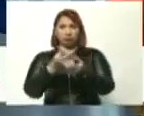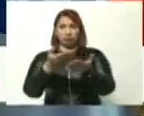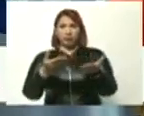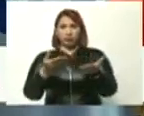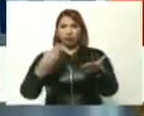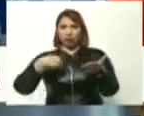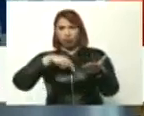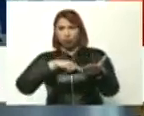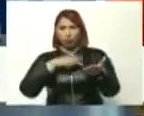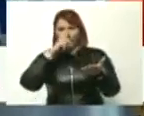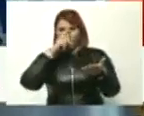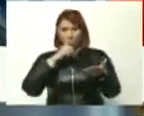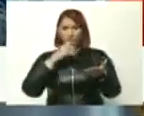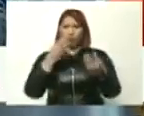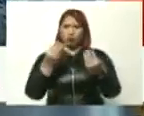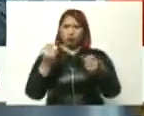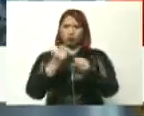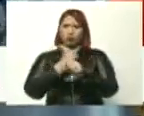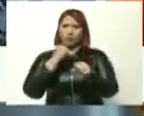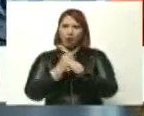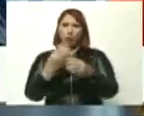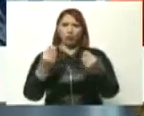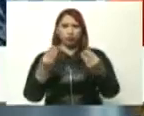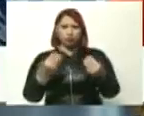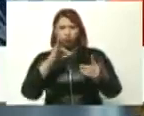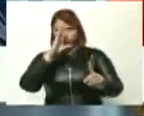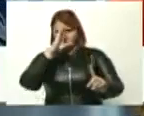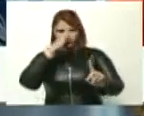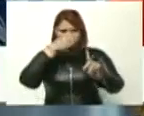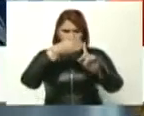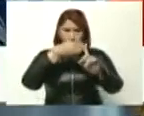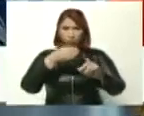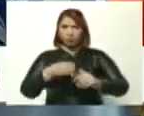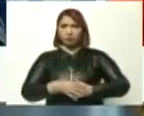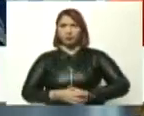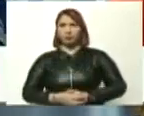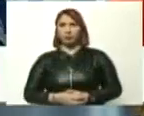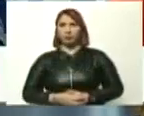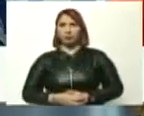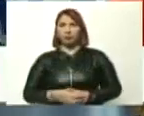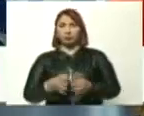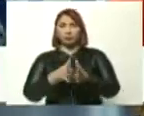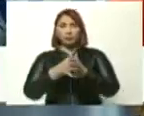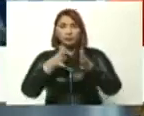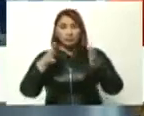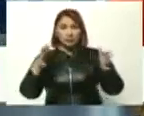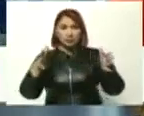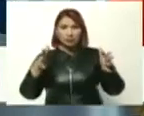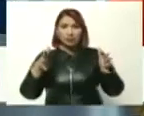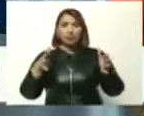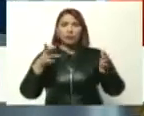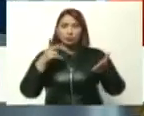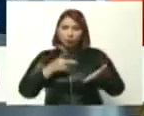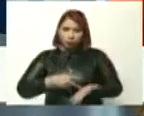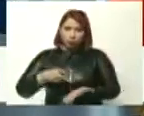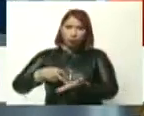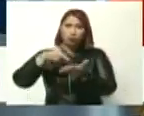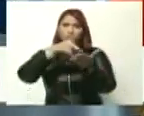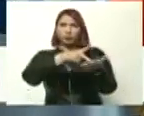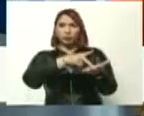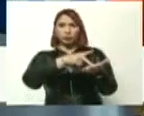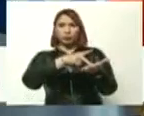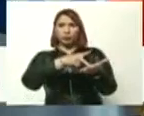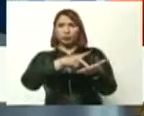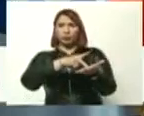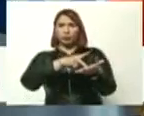de mucho trabajo, de mucha dedicación, de una gran participación